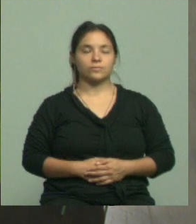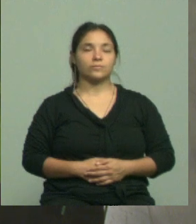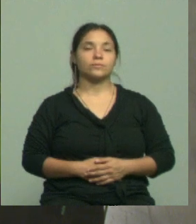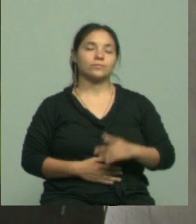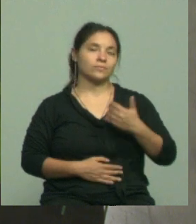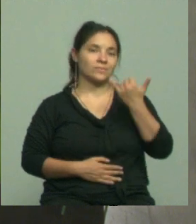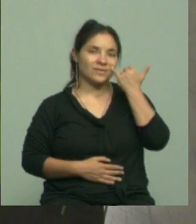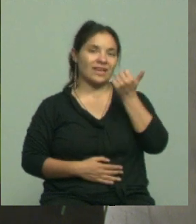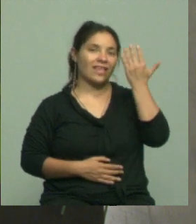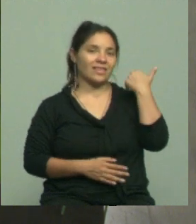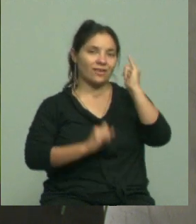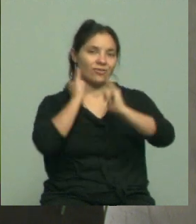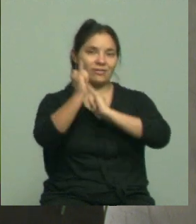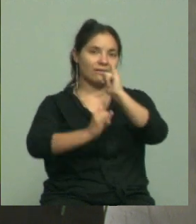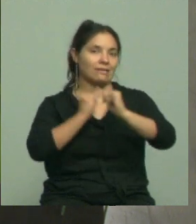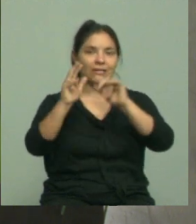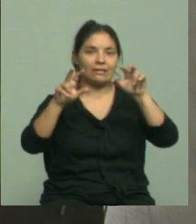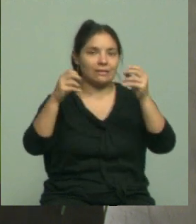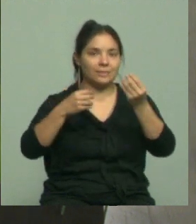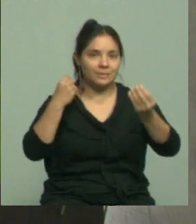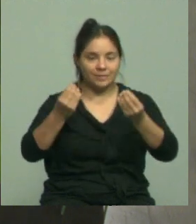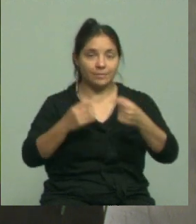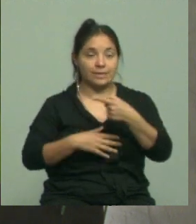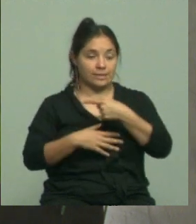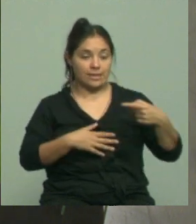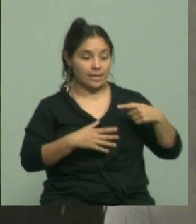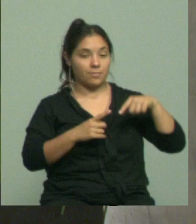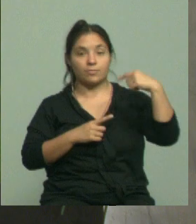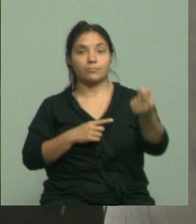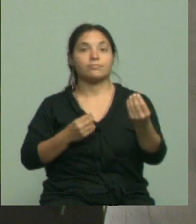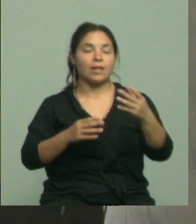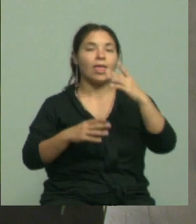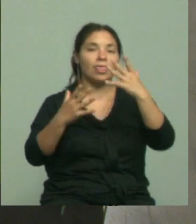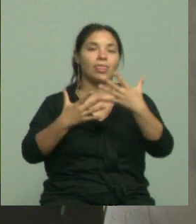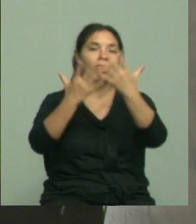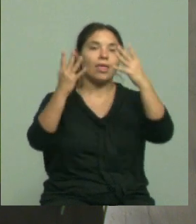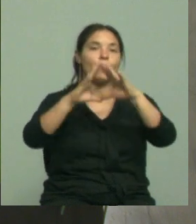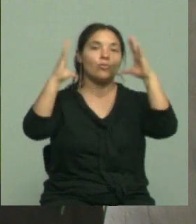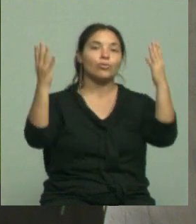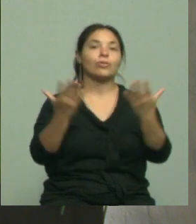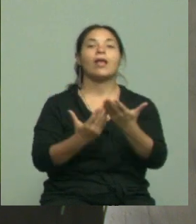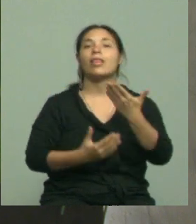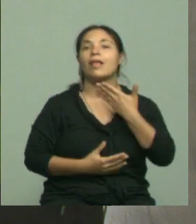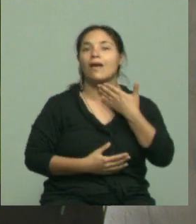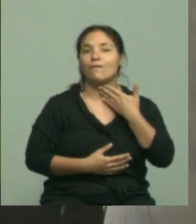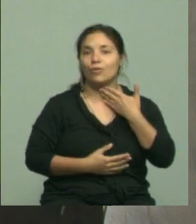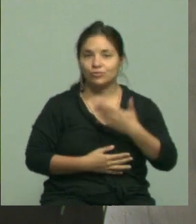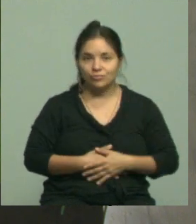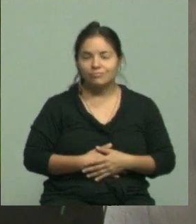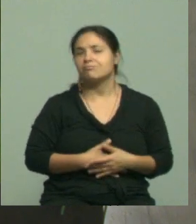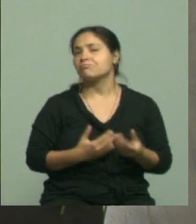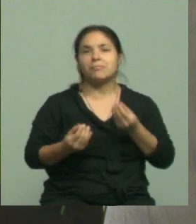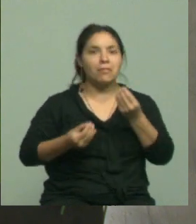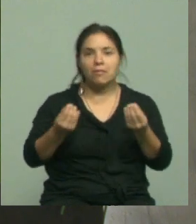Bueno, lo anticipábamos, vamos a hablar de la voz porque la semana que viene se va a celebrar el Día Mundial de la Voz y es un buen momento de saber un poquito más